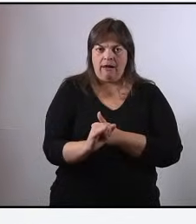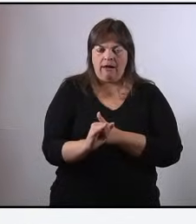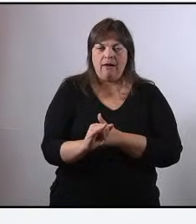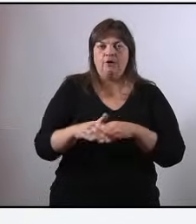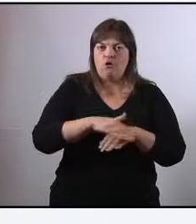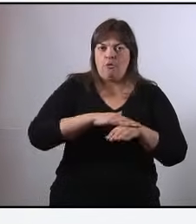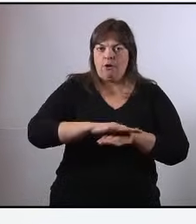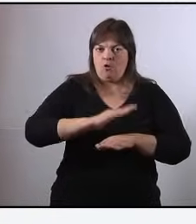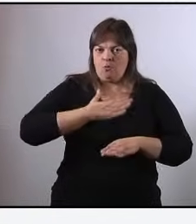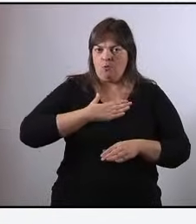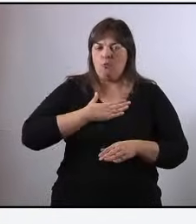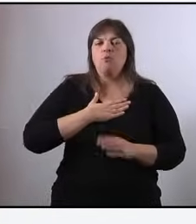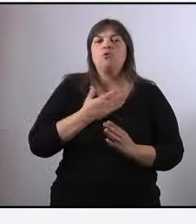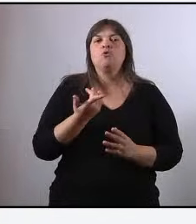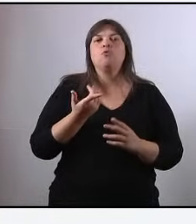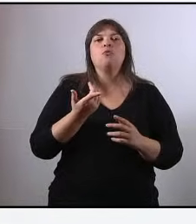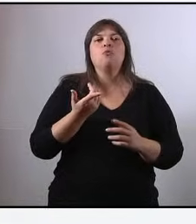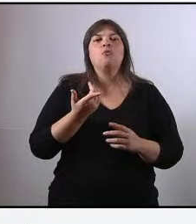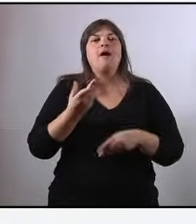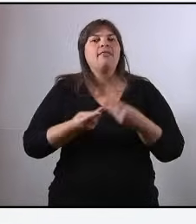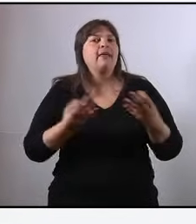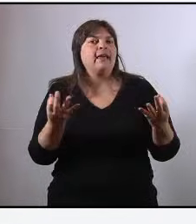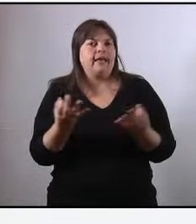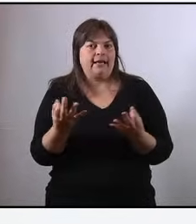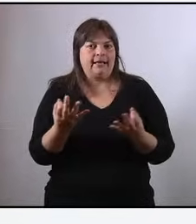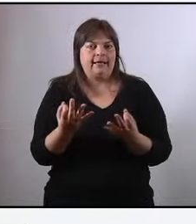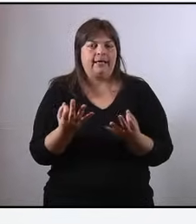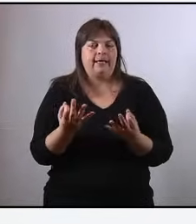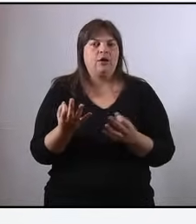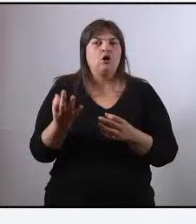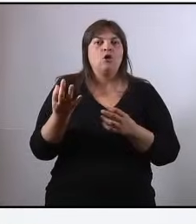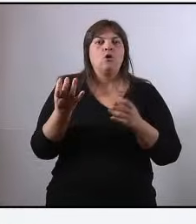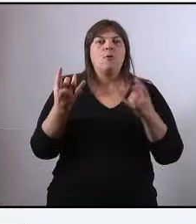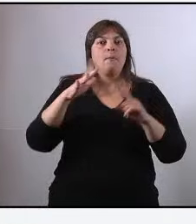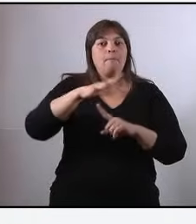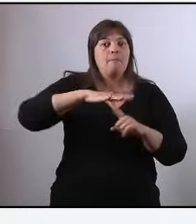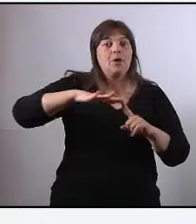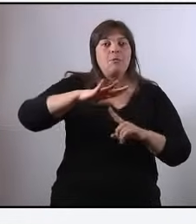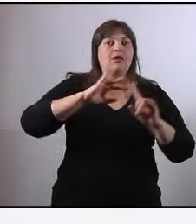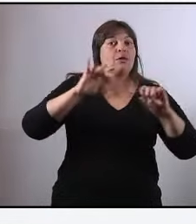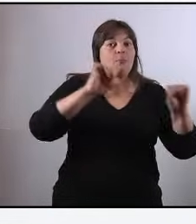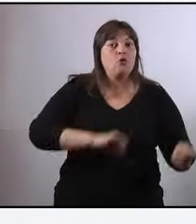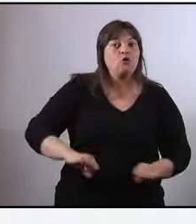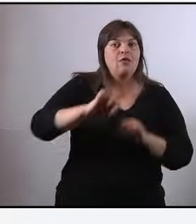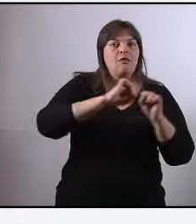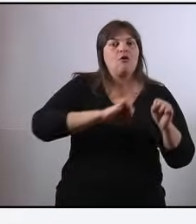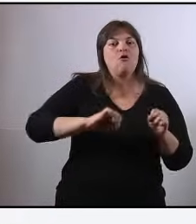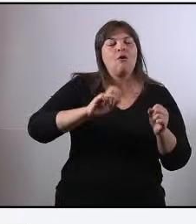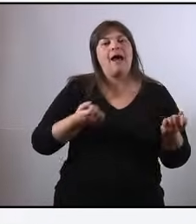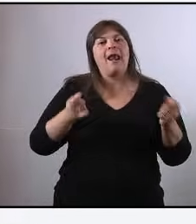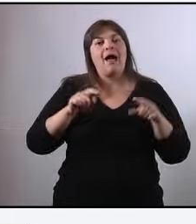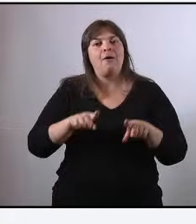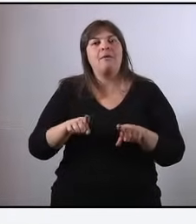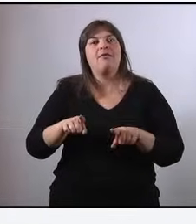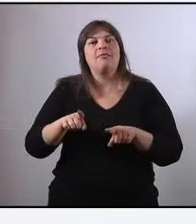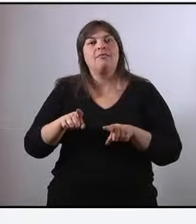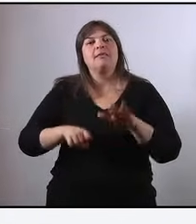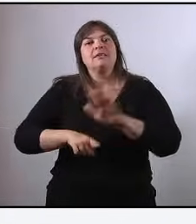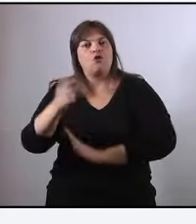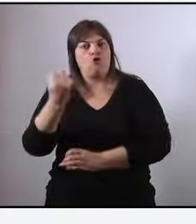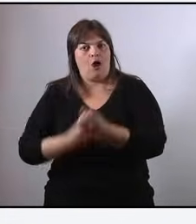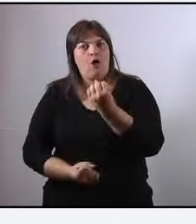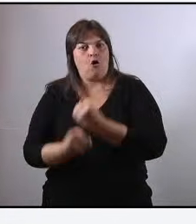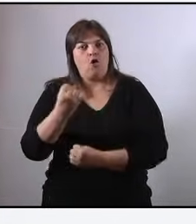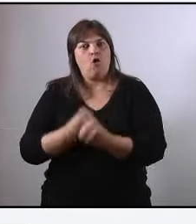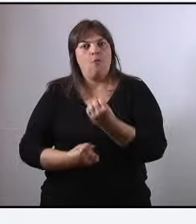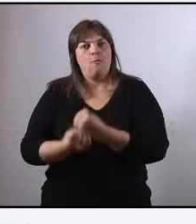Gobierno: la posibilidad de compatibilizar la protección del medio ambiente con el desarrollo económico al que tiene